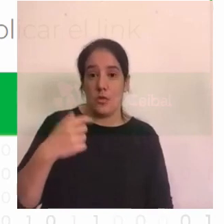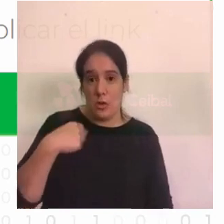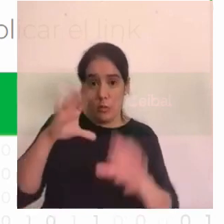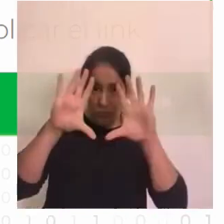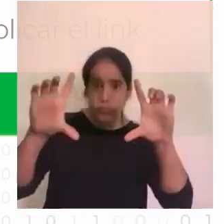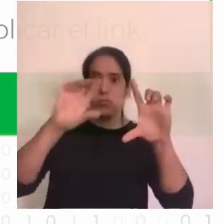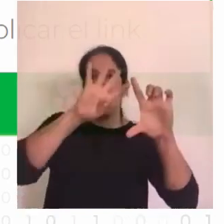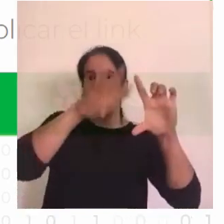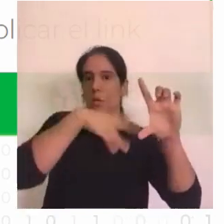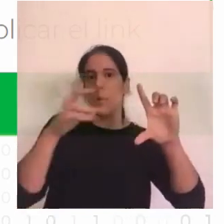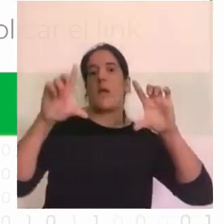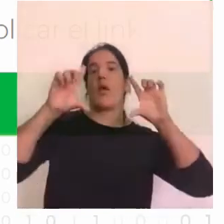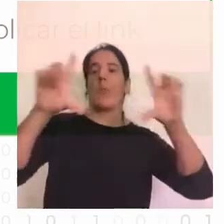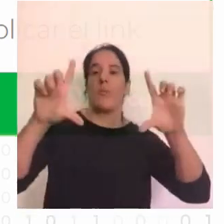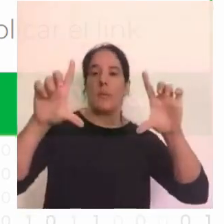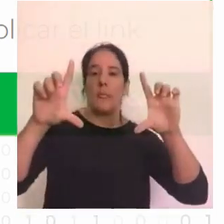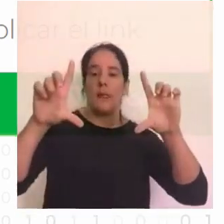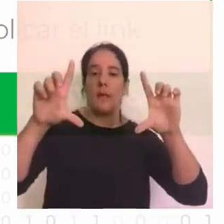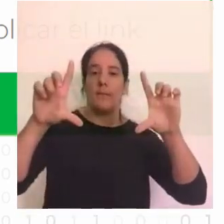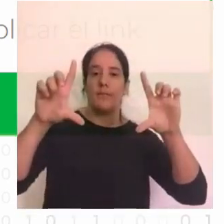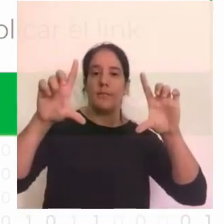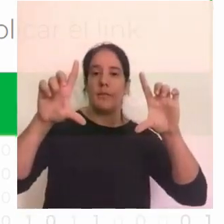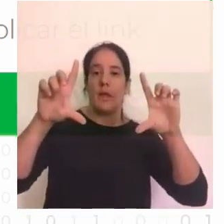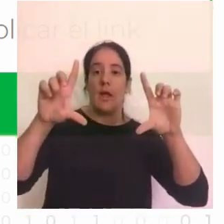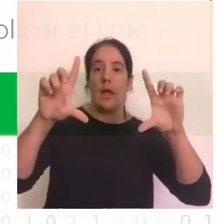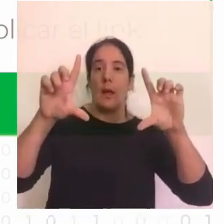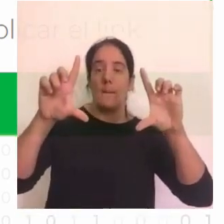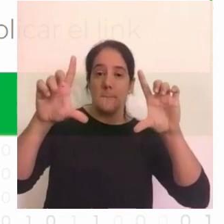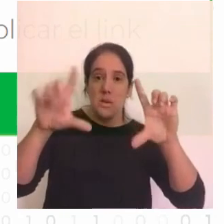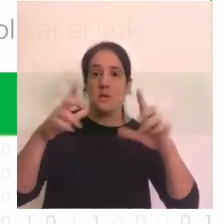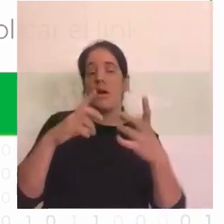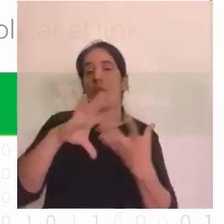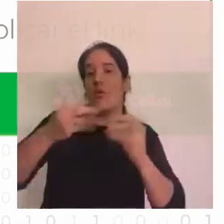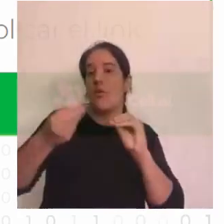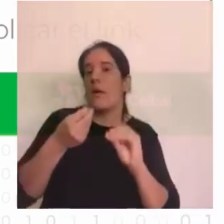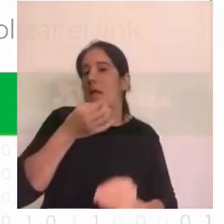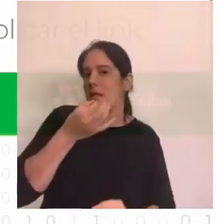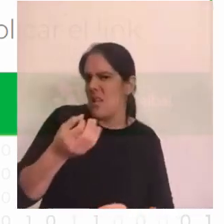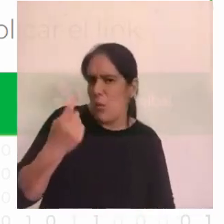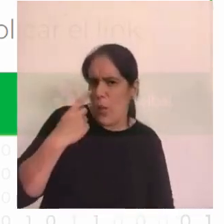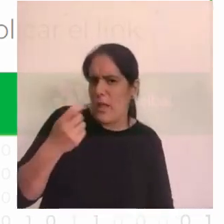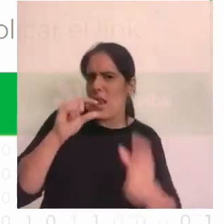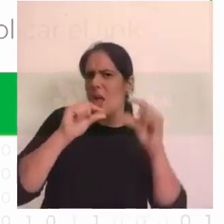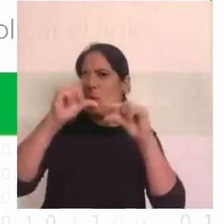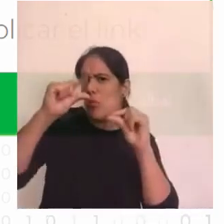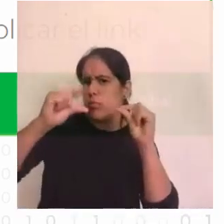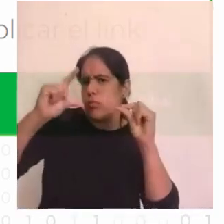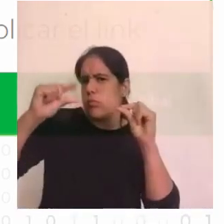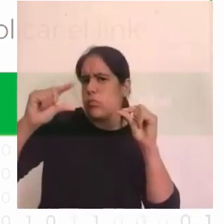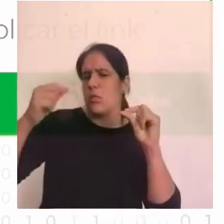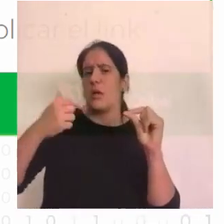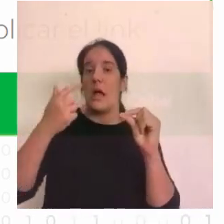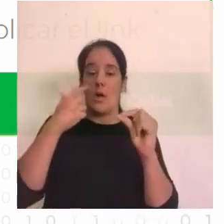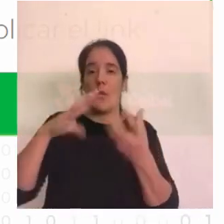resultados, pero ese resultado se ve afectado por la forma, por ejemplo, en que mido la variable dependiente, en que se mide la variable independiente. Bueno, todas